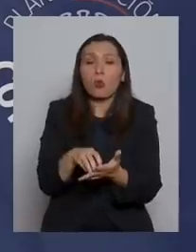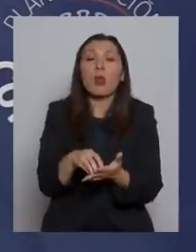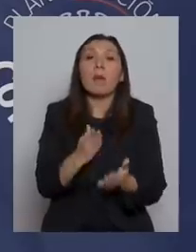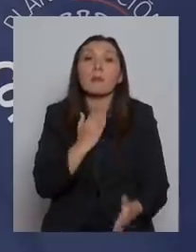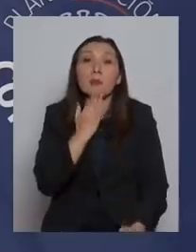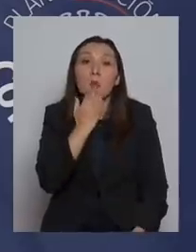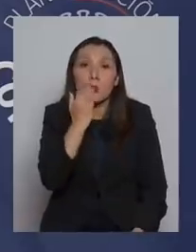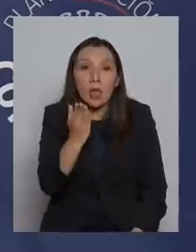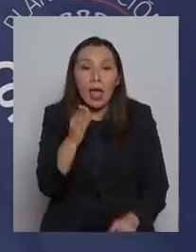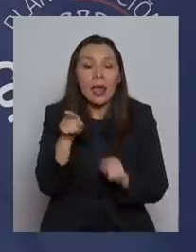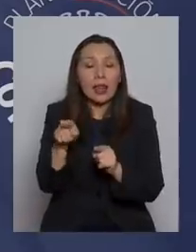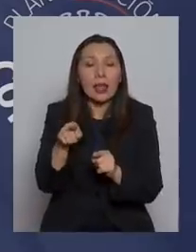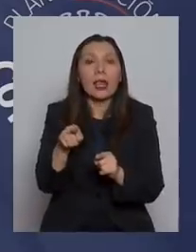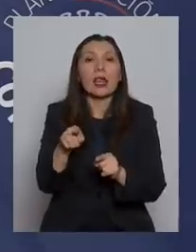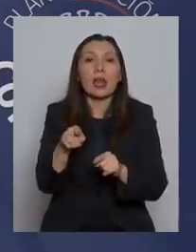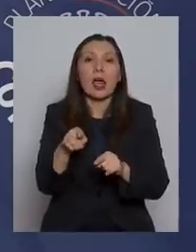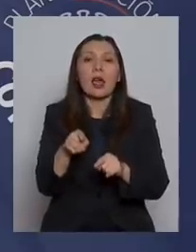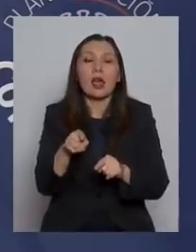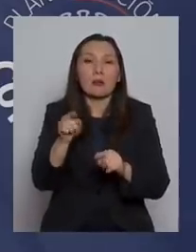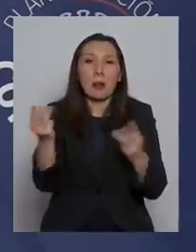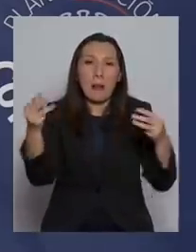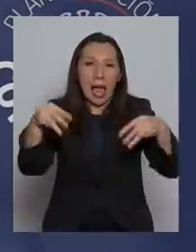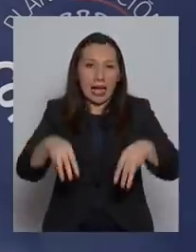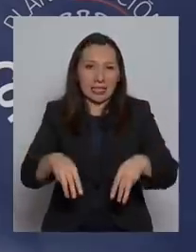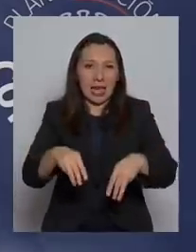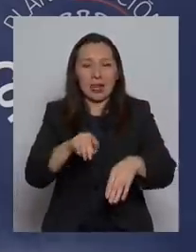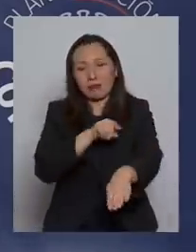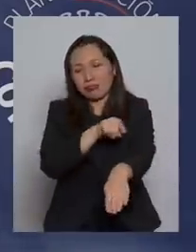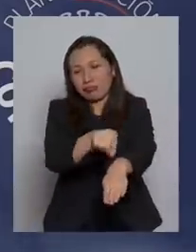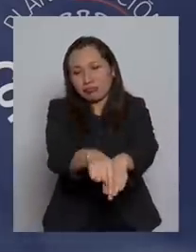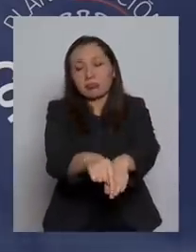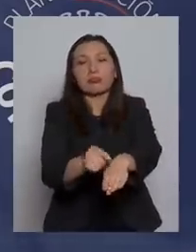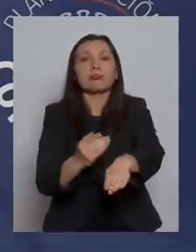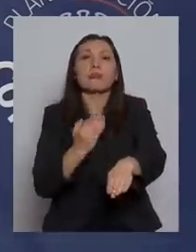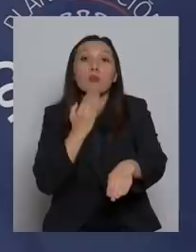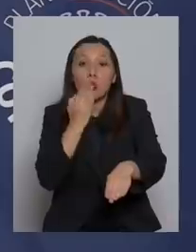Punta Arenas en la región de Magallanes.